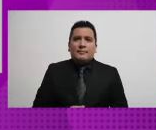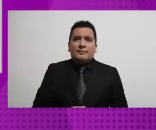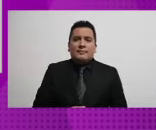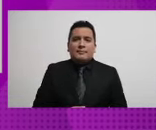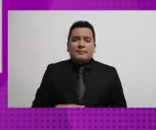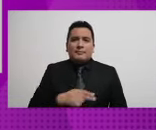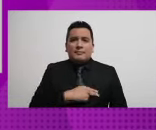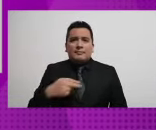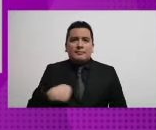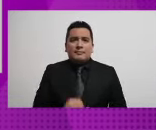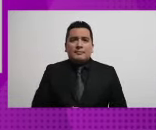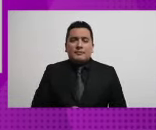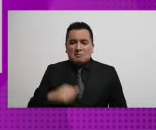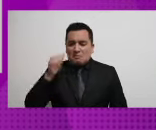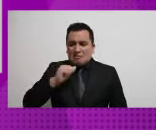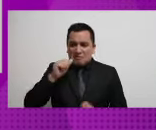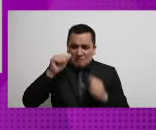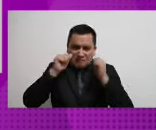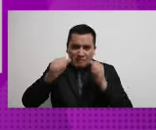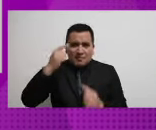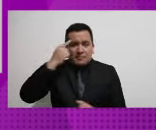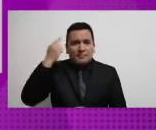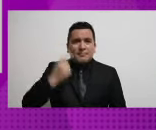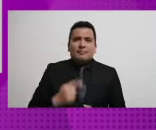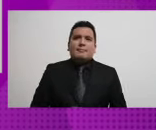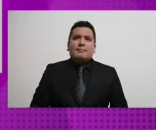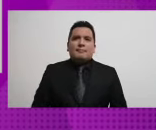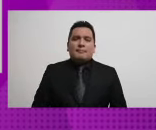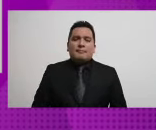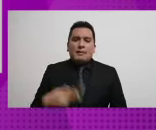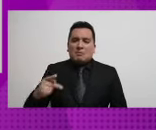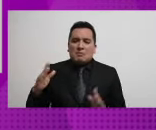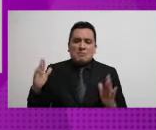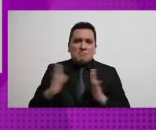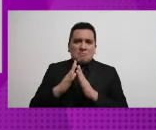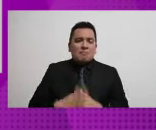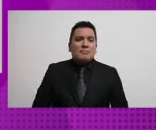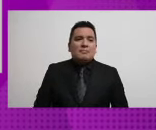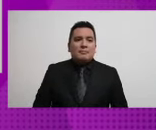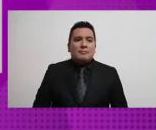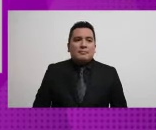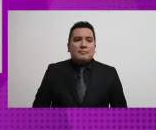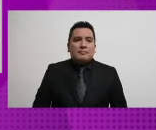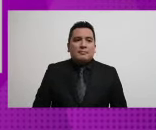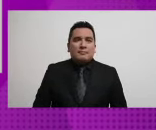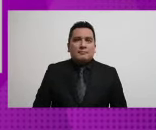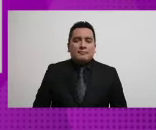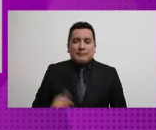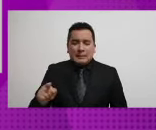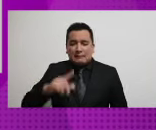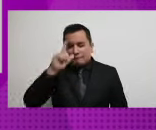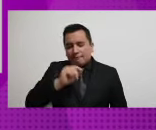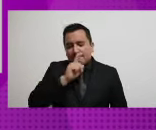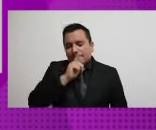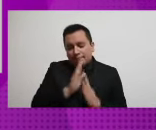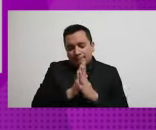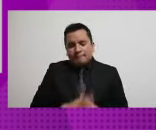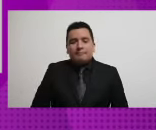de Coahuila. Estaremos siempre atentos para su participación y que no nos